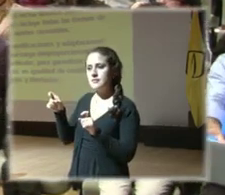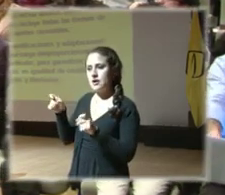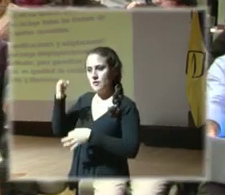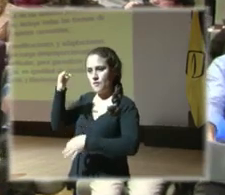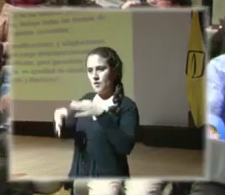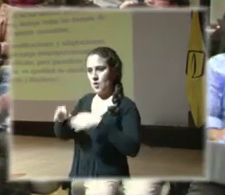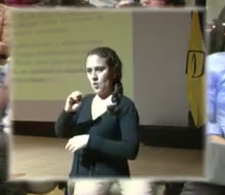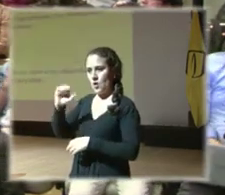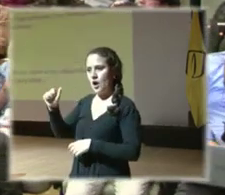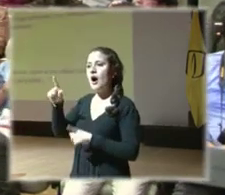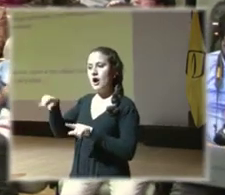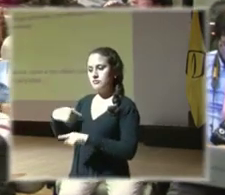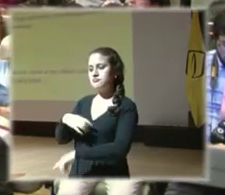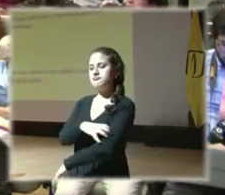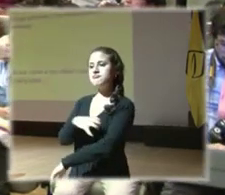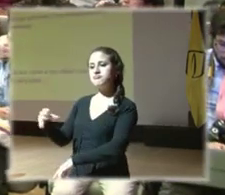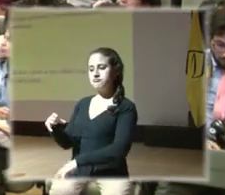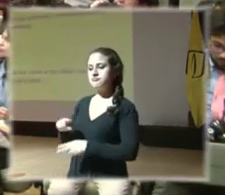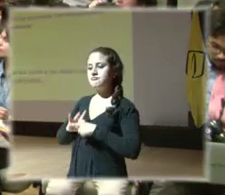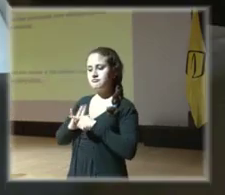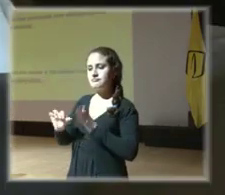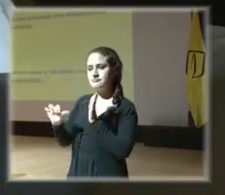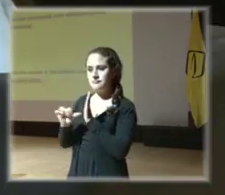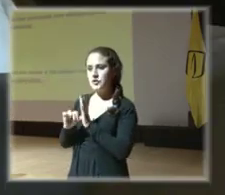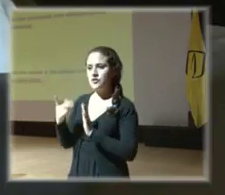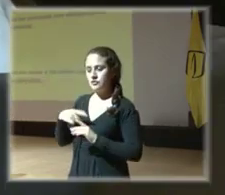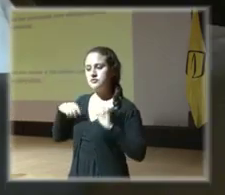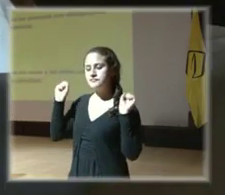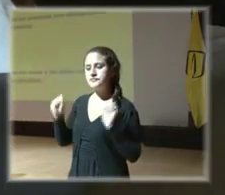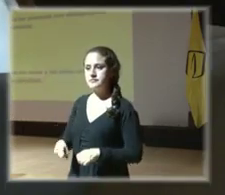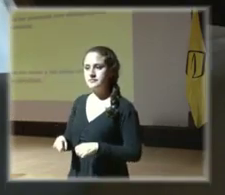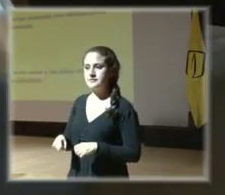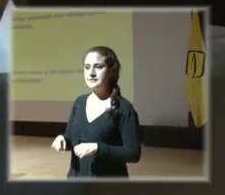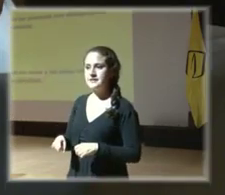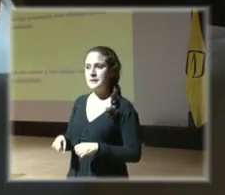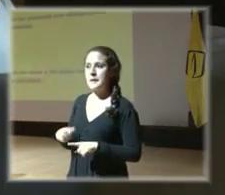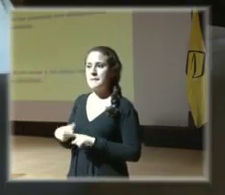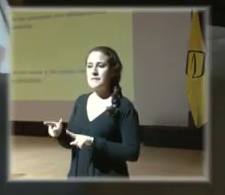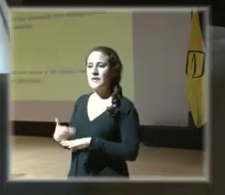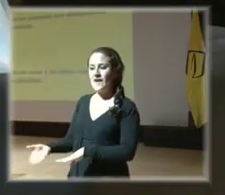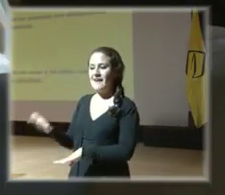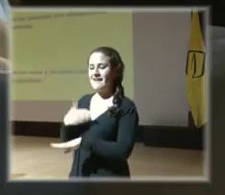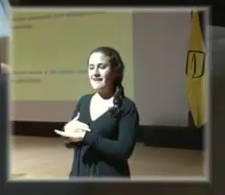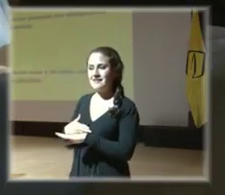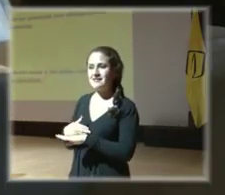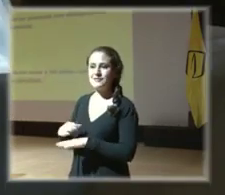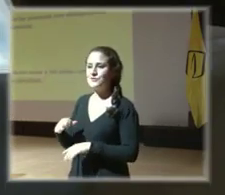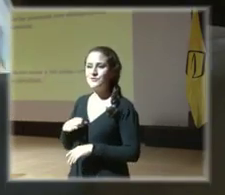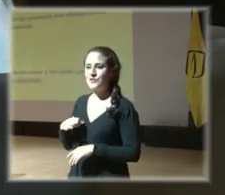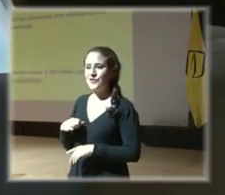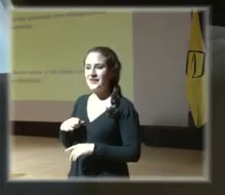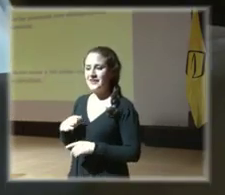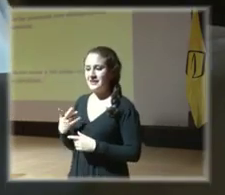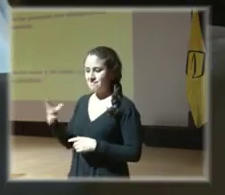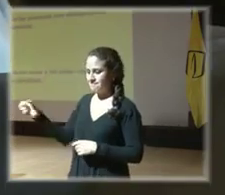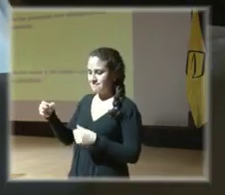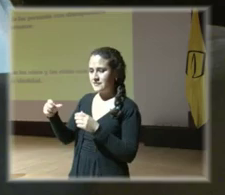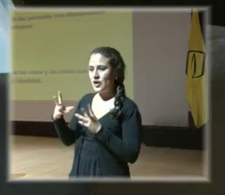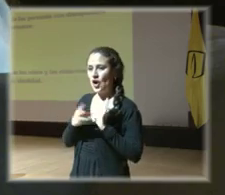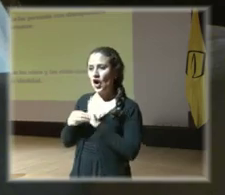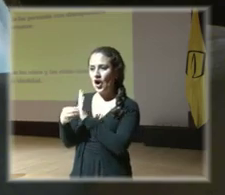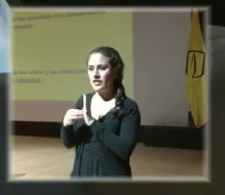juezas y jueces que están implementando el artículo 12 sin tener, digamos, un cambio del Código